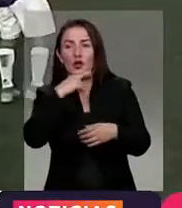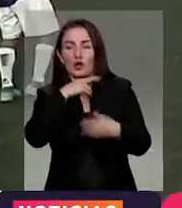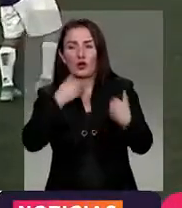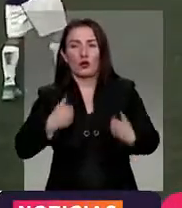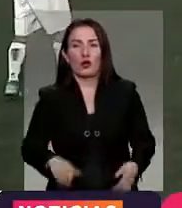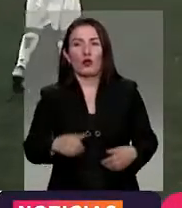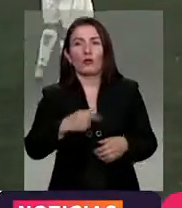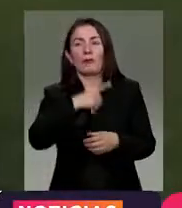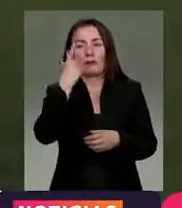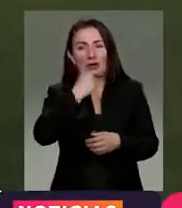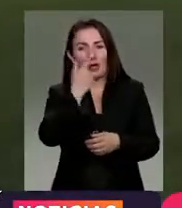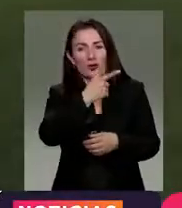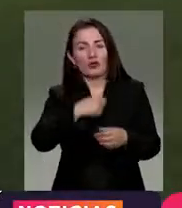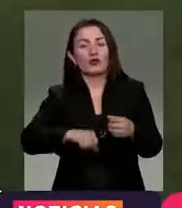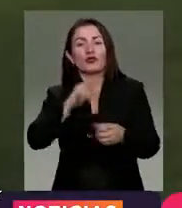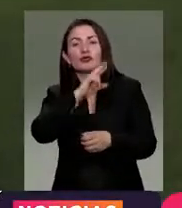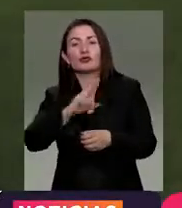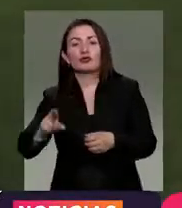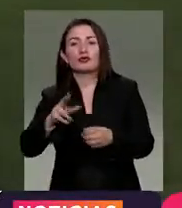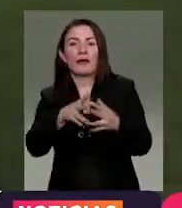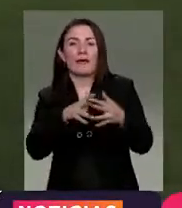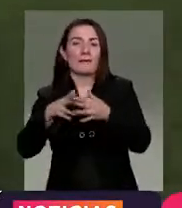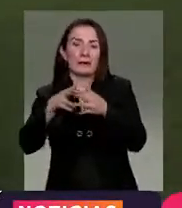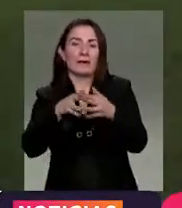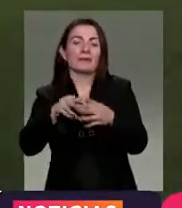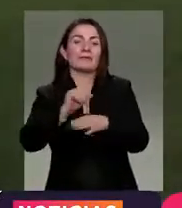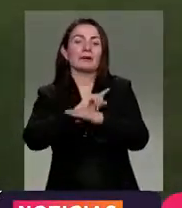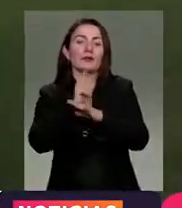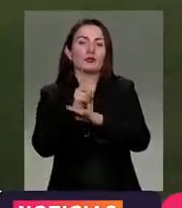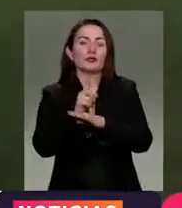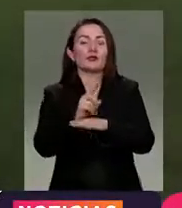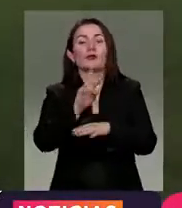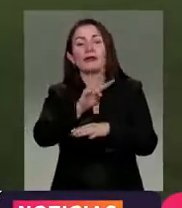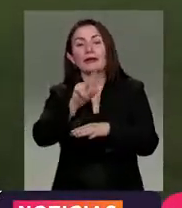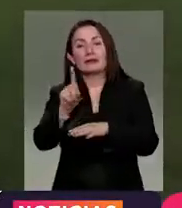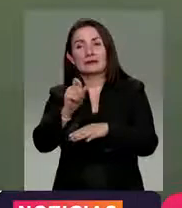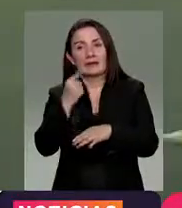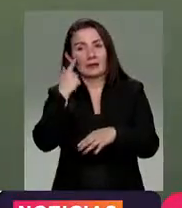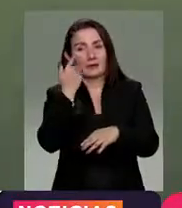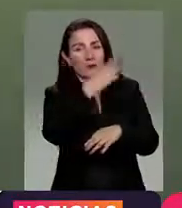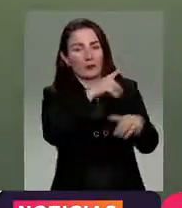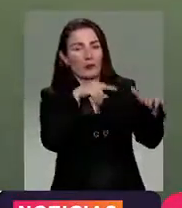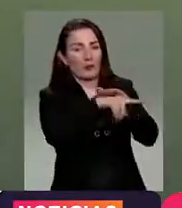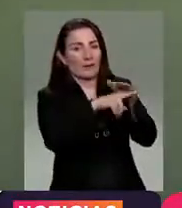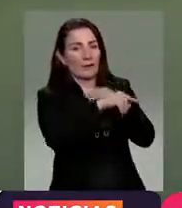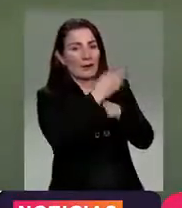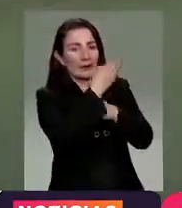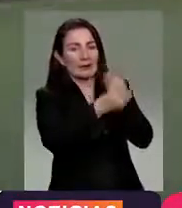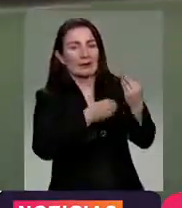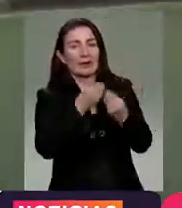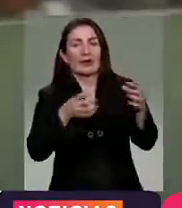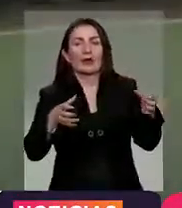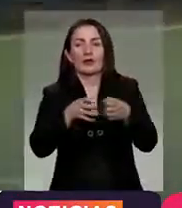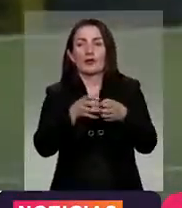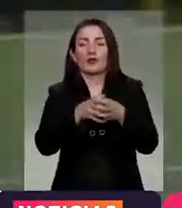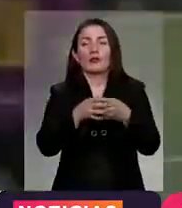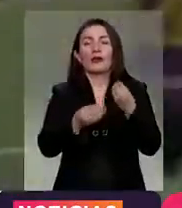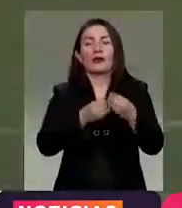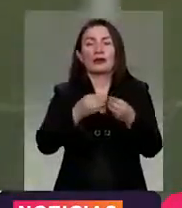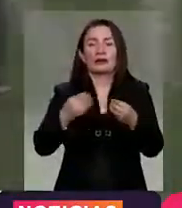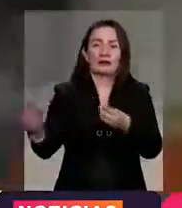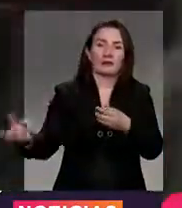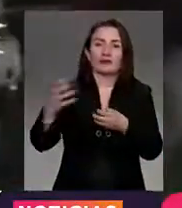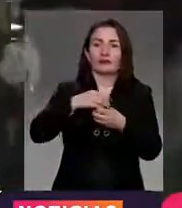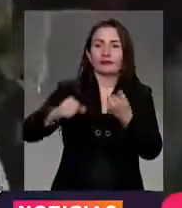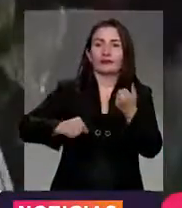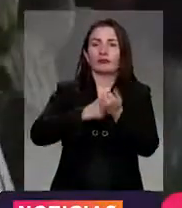de Darwin Díaz. Suramericana igualó al minuto 26 con gol de Daniel Guerrero. El segundo para calle 13 lo marcó Leandro El Chiqui Vargas con asistencia de